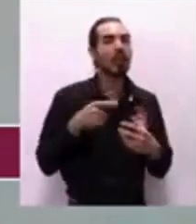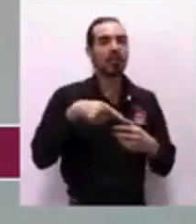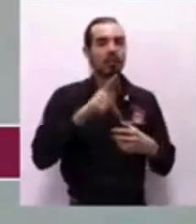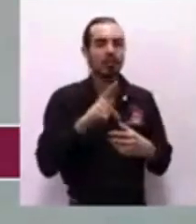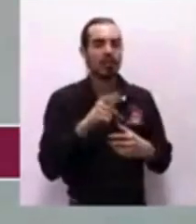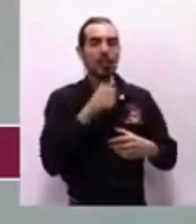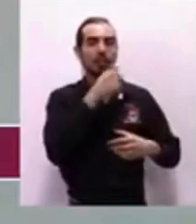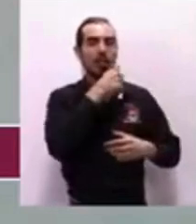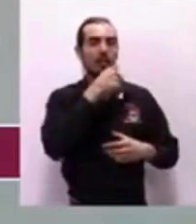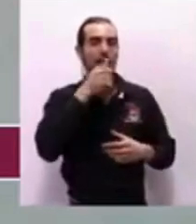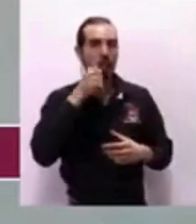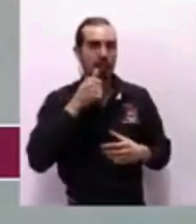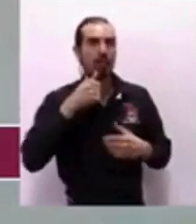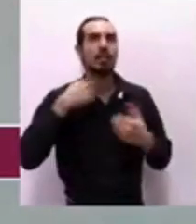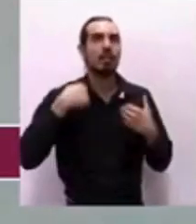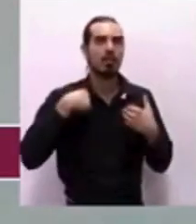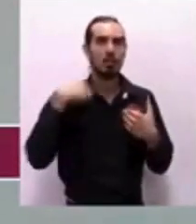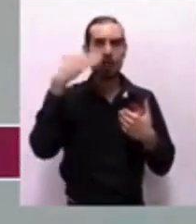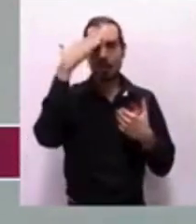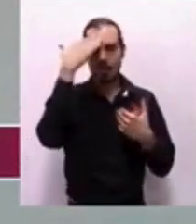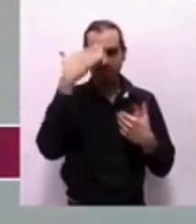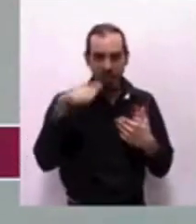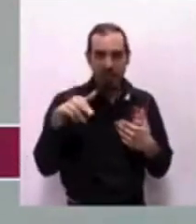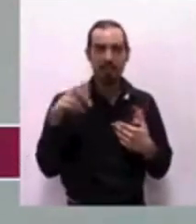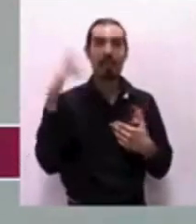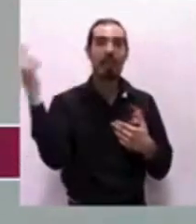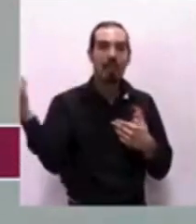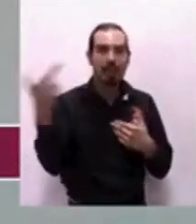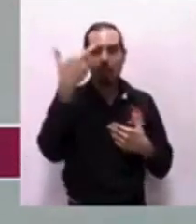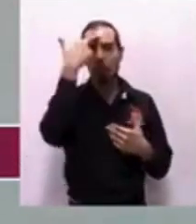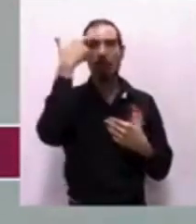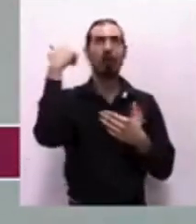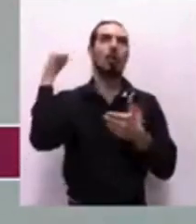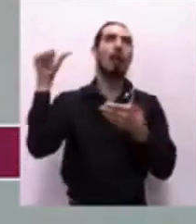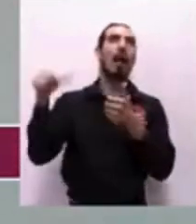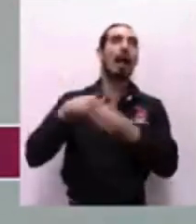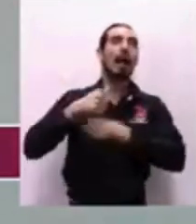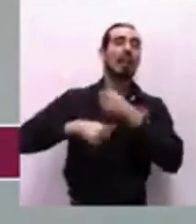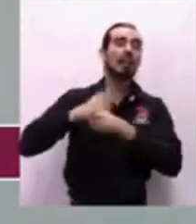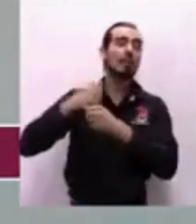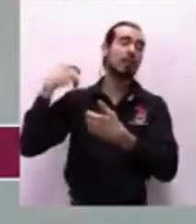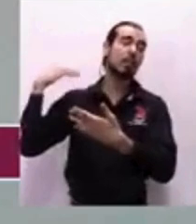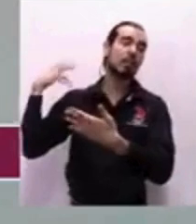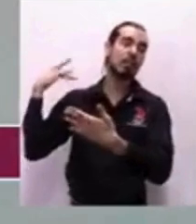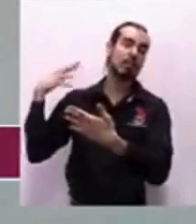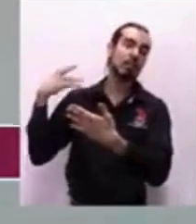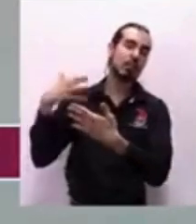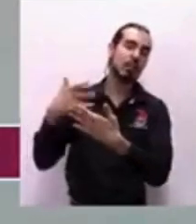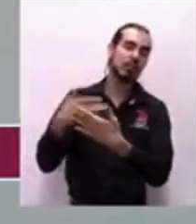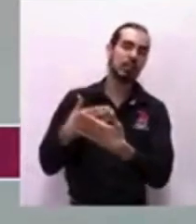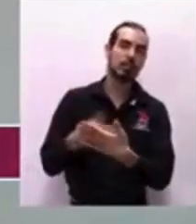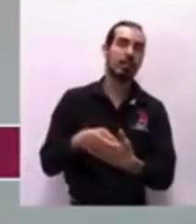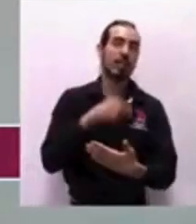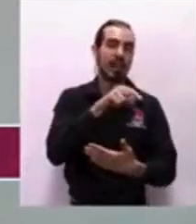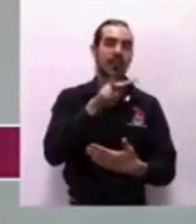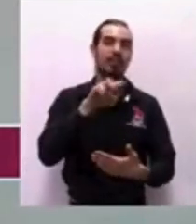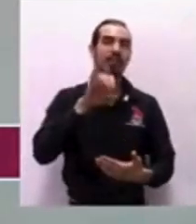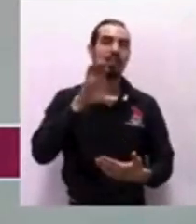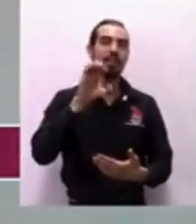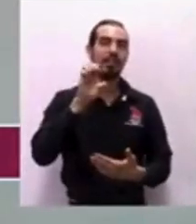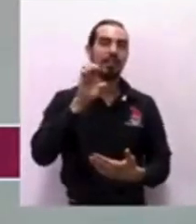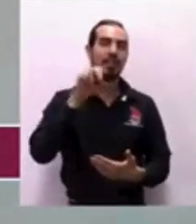juarense que sabe y que recuerda desde hace muchísimos años la problemática de de la Vicente